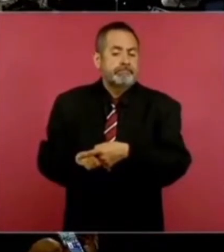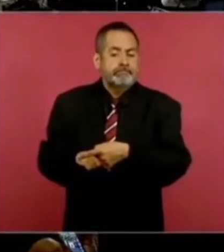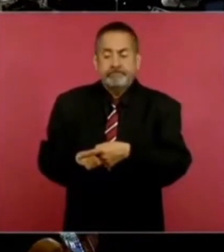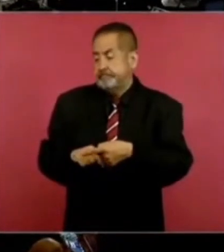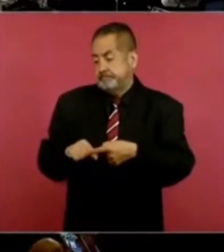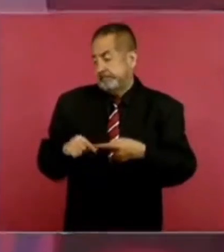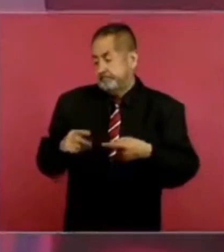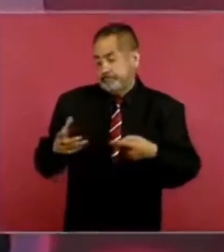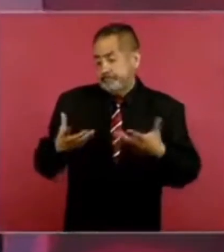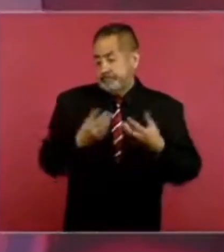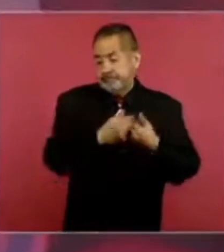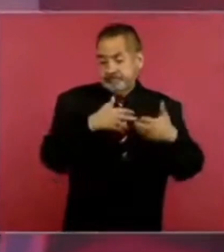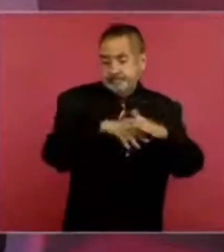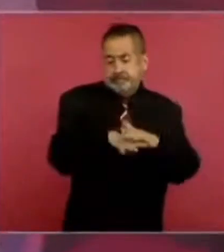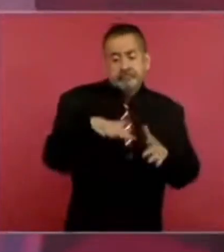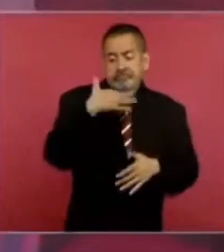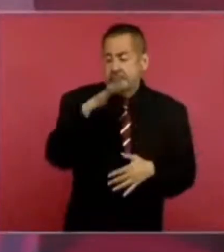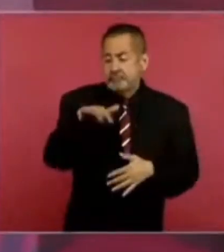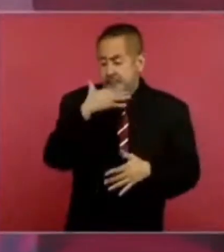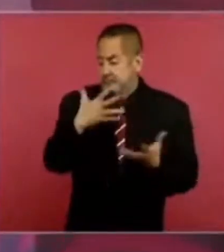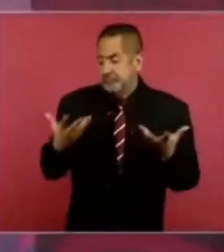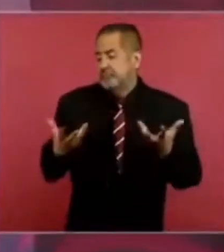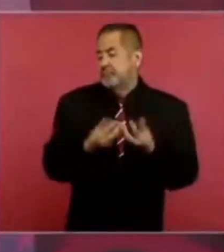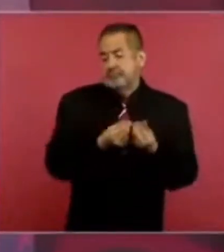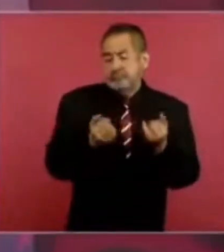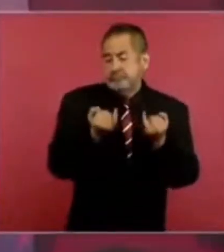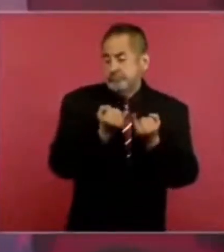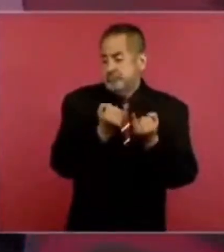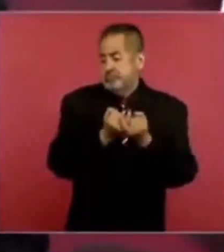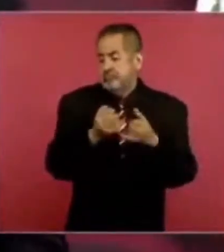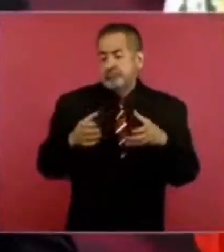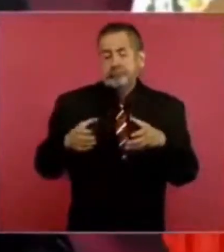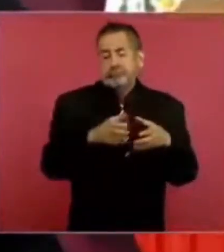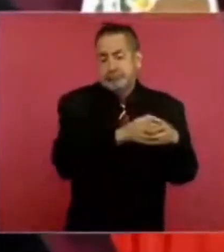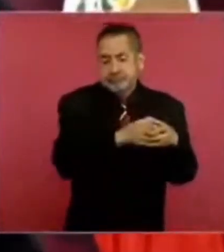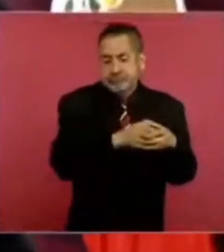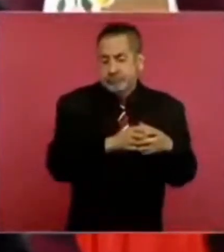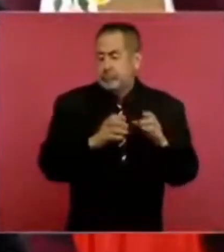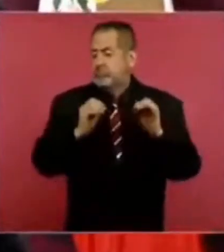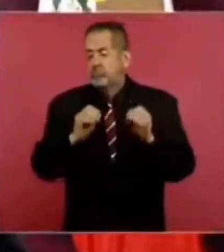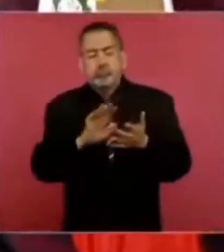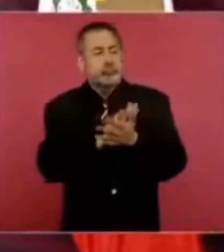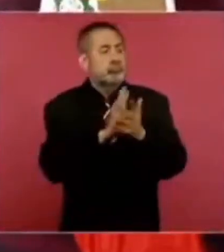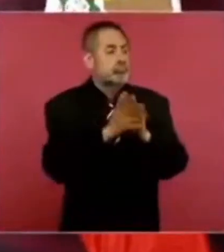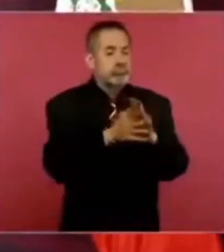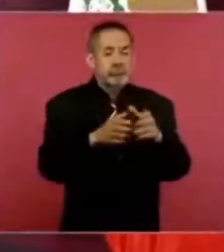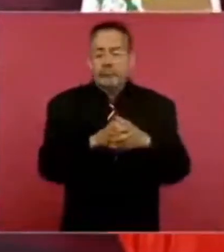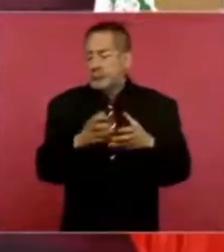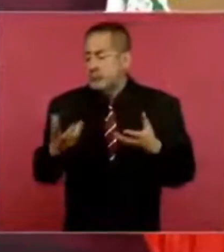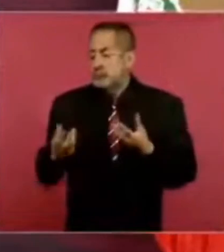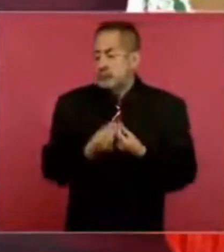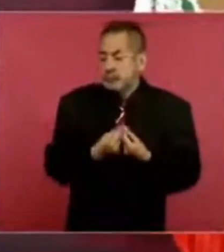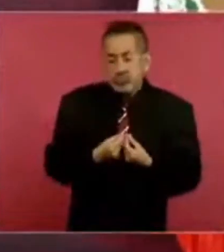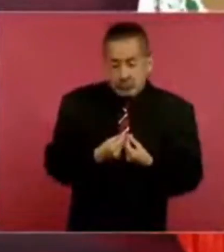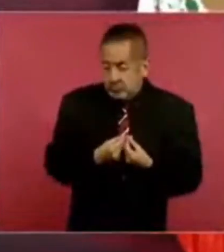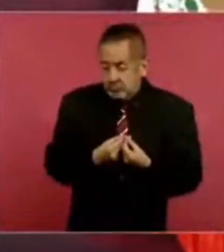integrar a la banda de cuello blanco a una banda del crimen